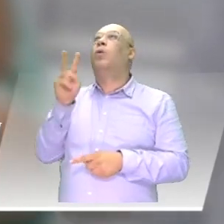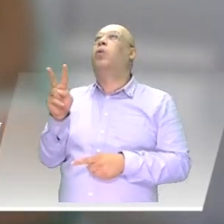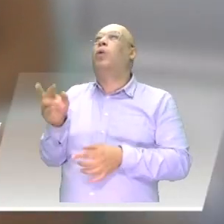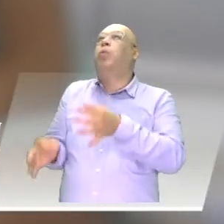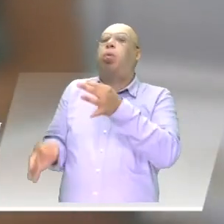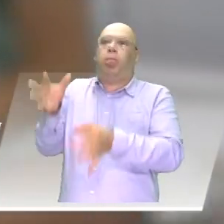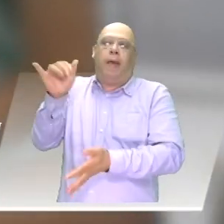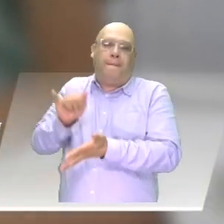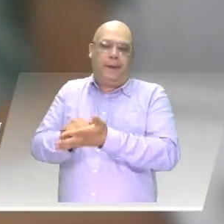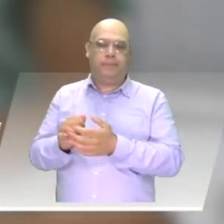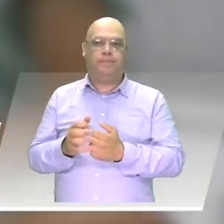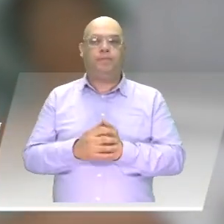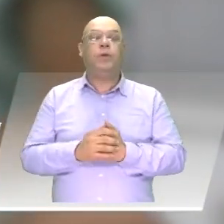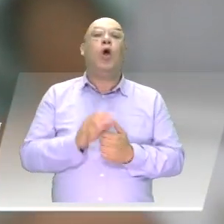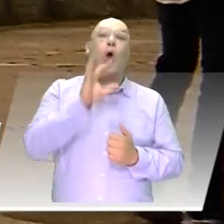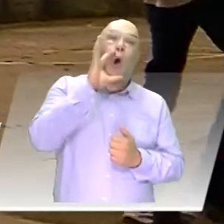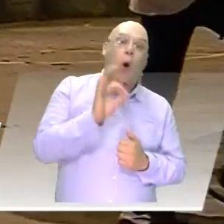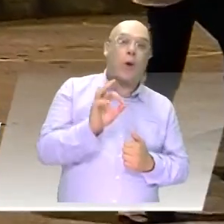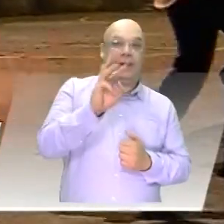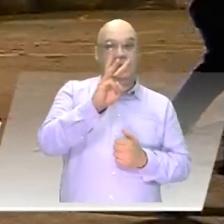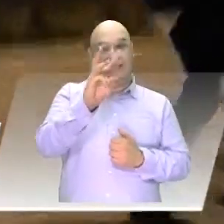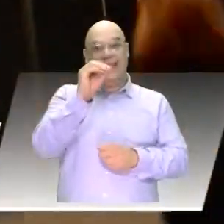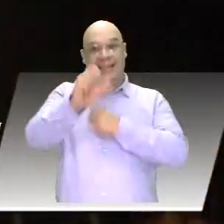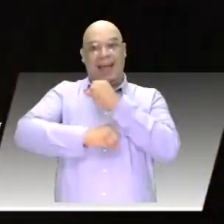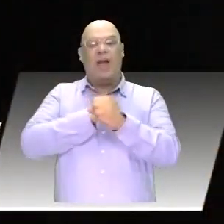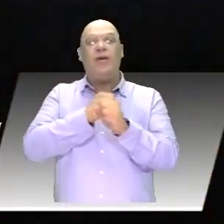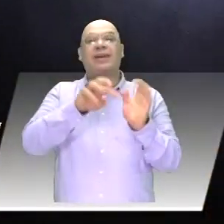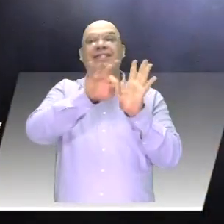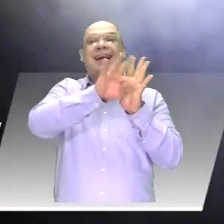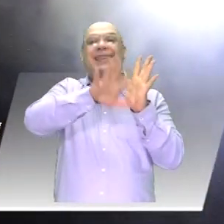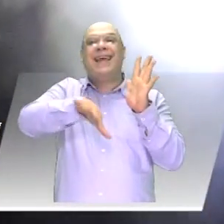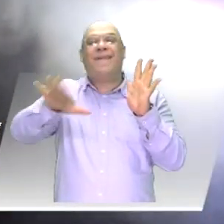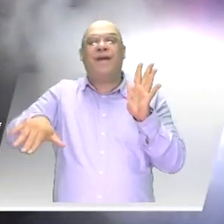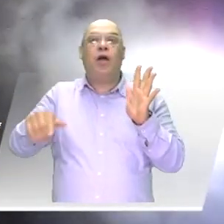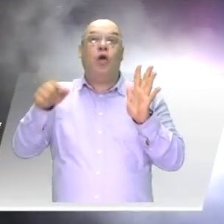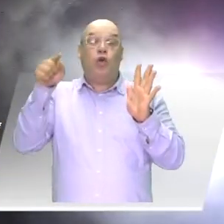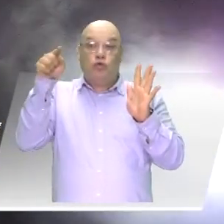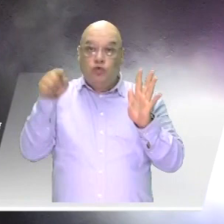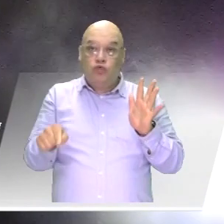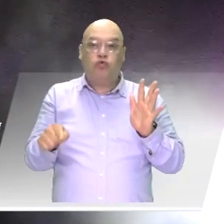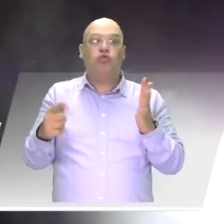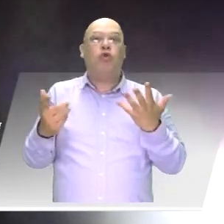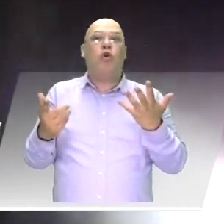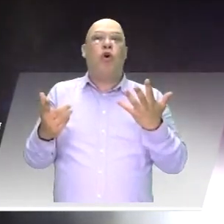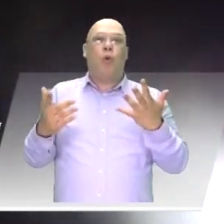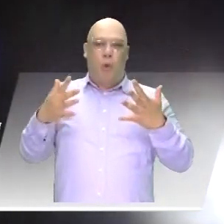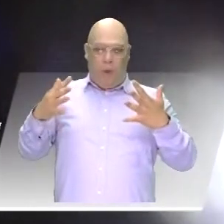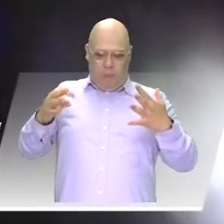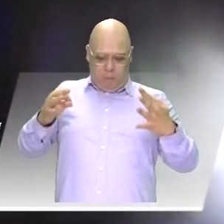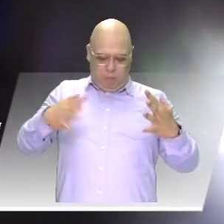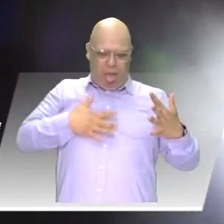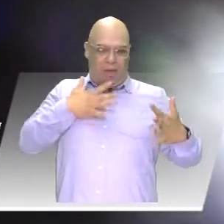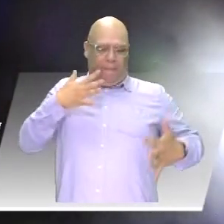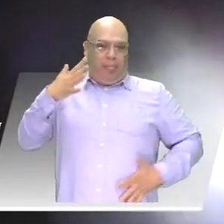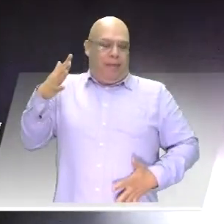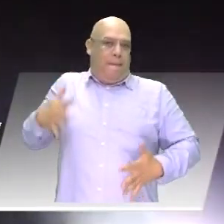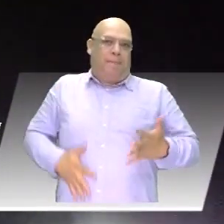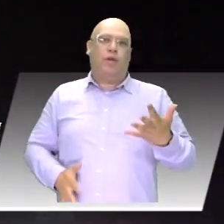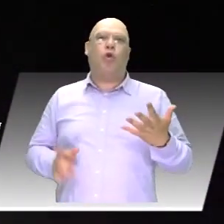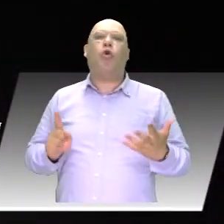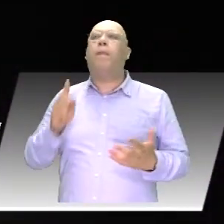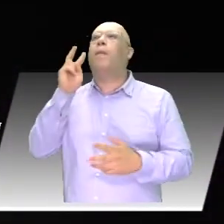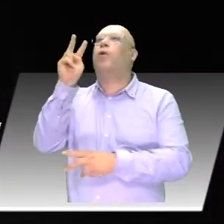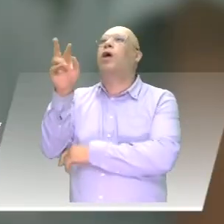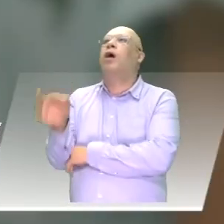cohetes. Además, un hombre de 30 años en Santa Fe de Antioquia resultó con laceración en parte del cuerpo no reportada cuando observaba el